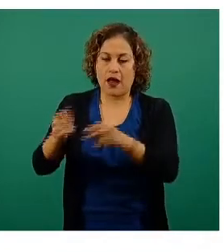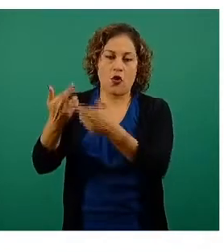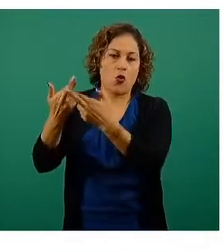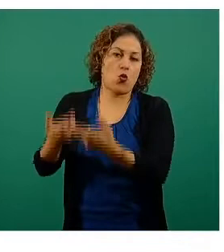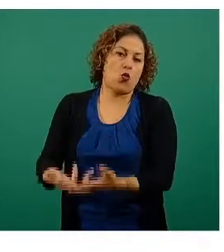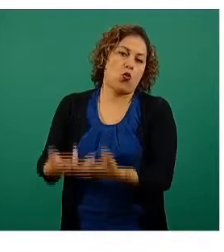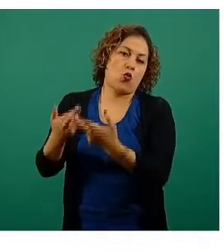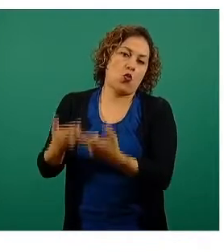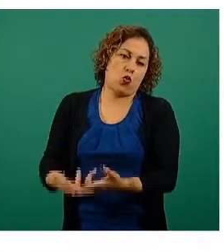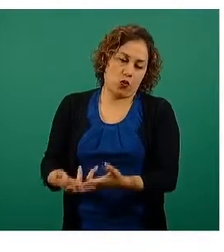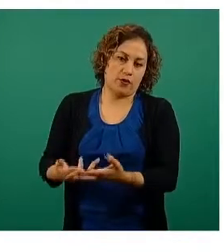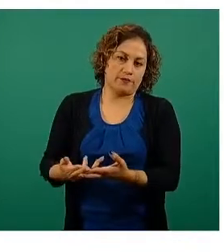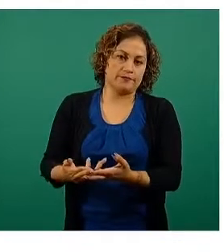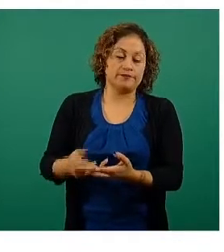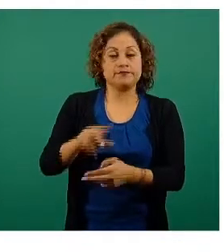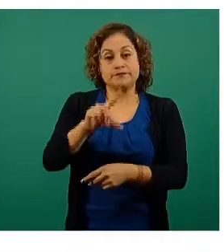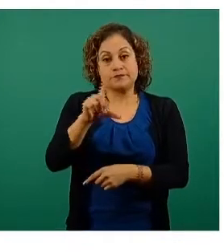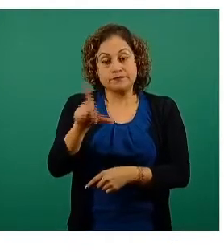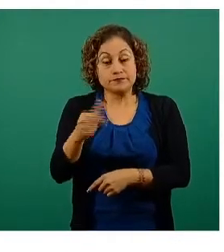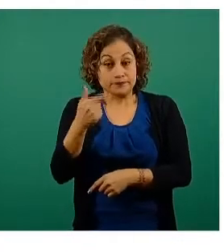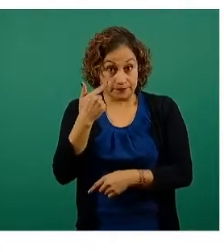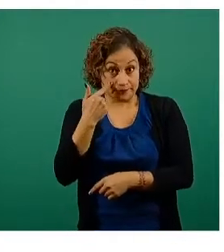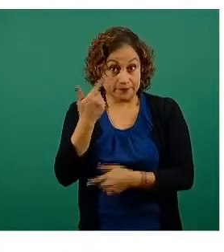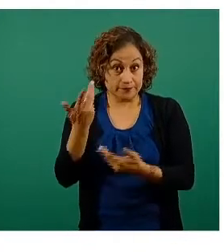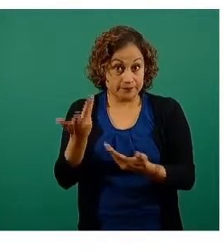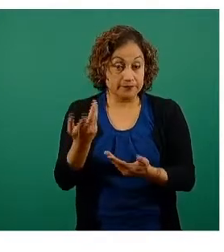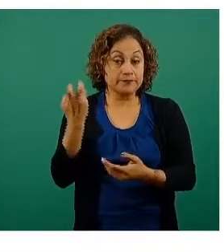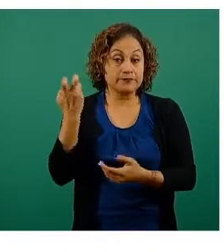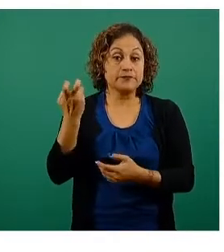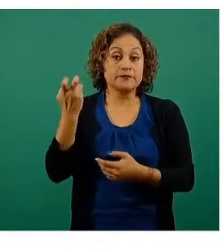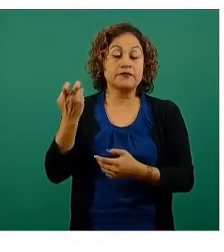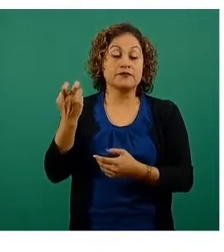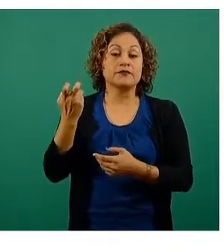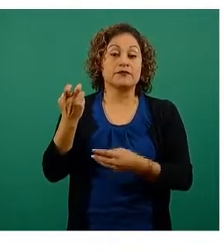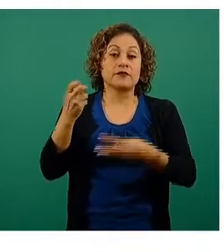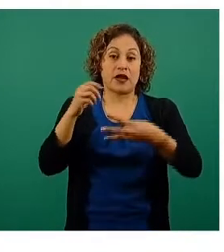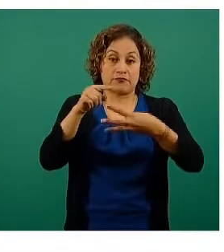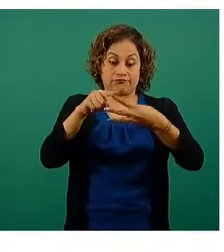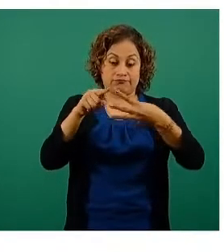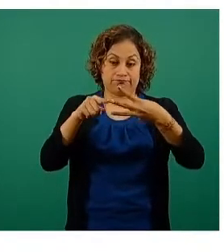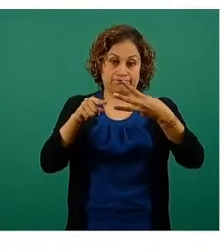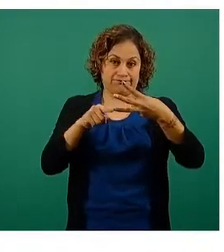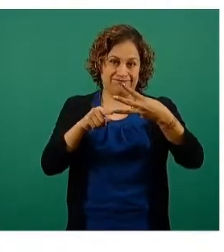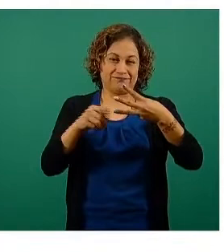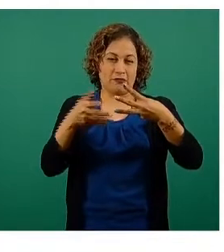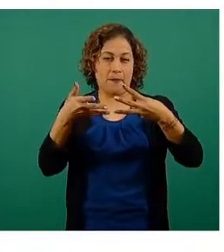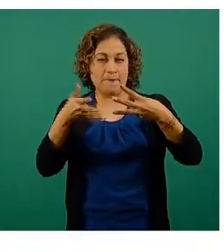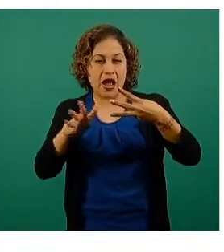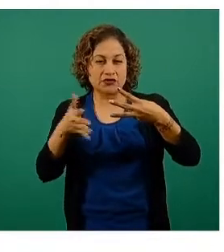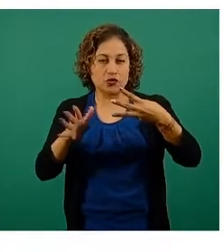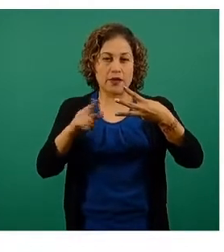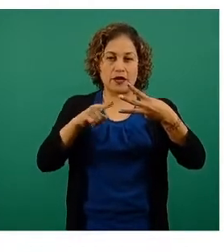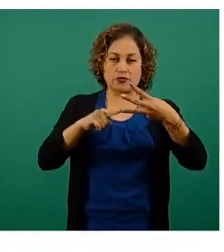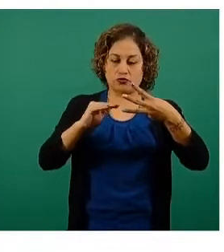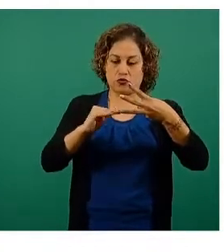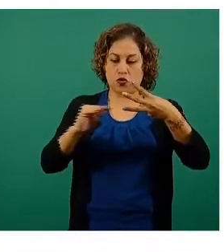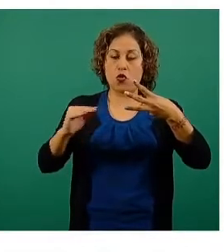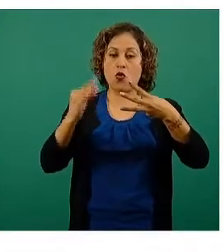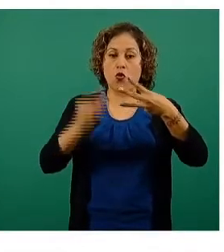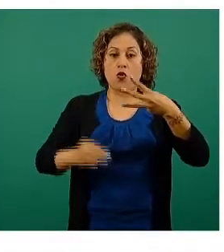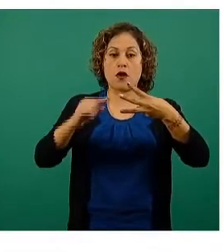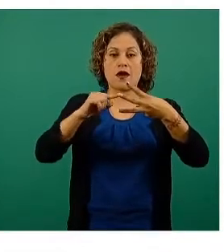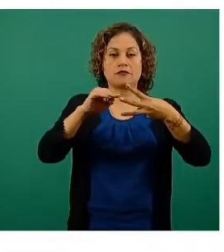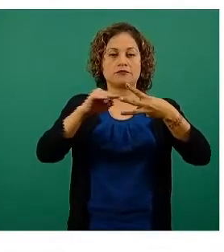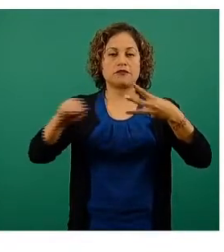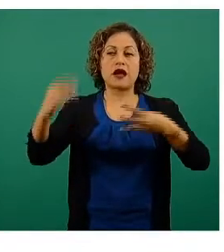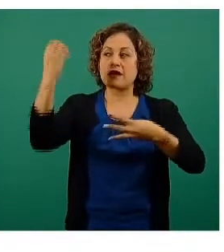¿no? Y si fuera esto un semáforo, observemos cómo la parte de en medio sería como un semáforo naranja, por así decirlo, en donde ya